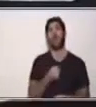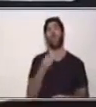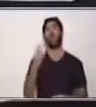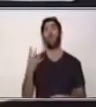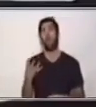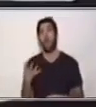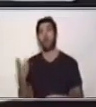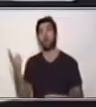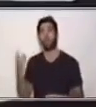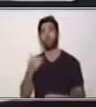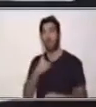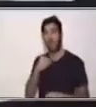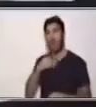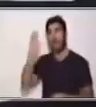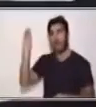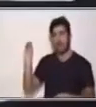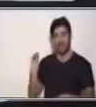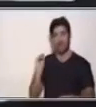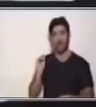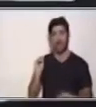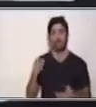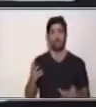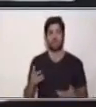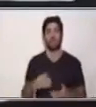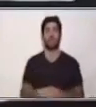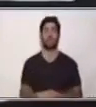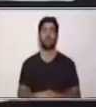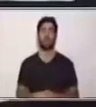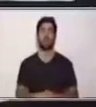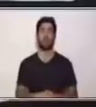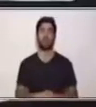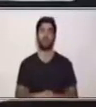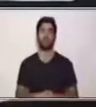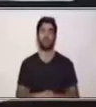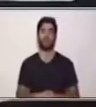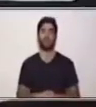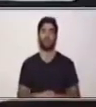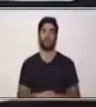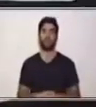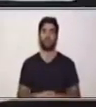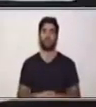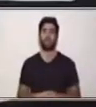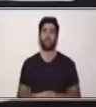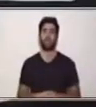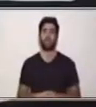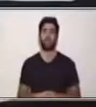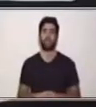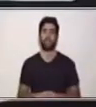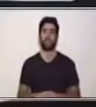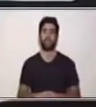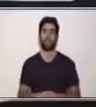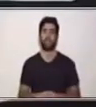¿cuántos son los que llegan? Llegan 3, entonces vamos a colocar el número 3.